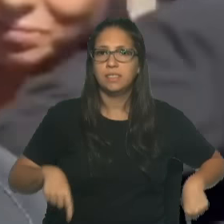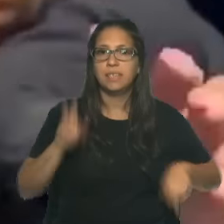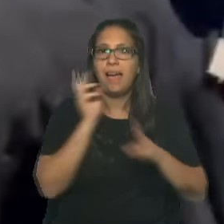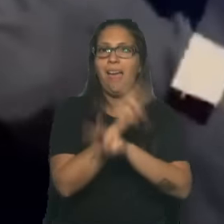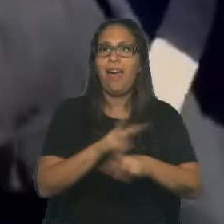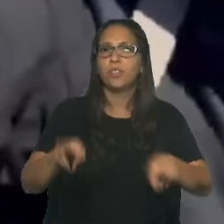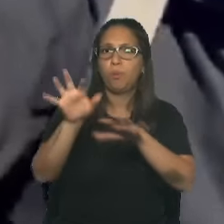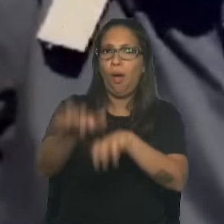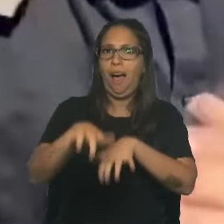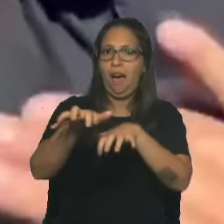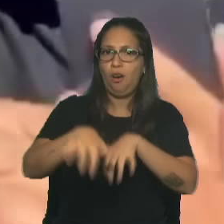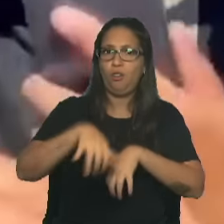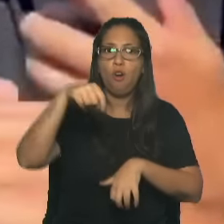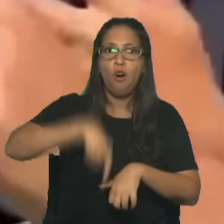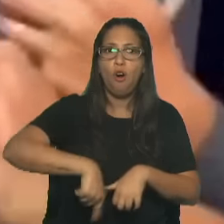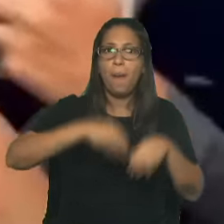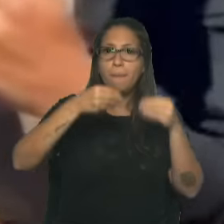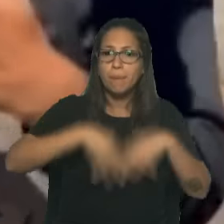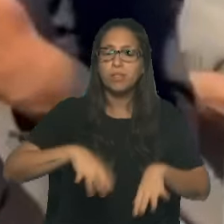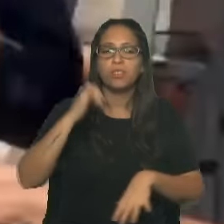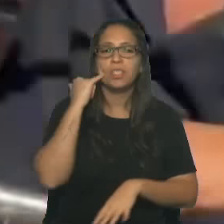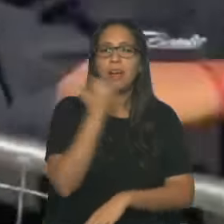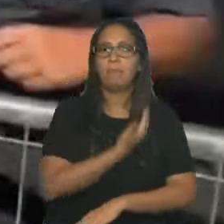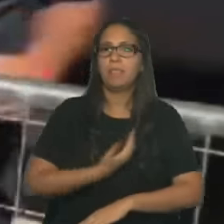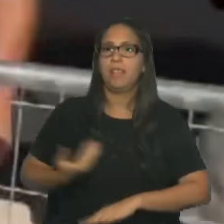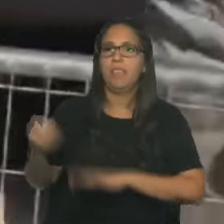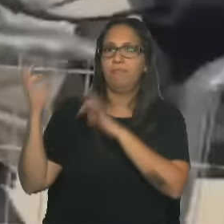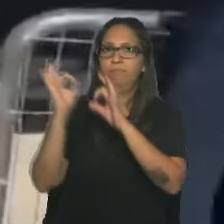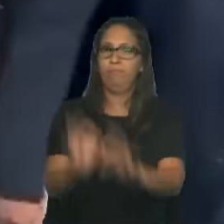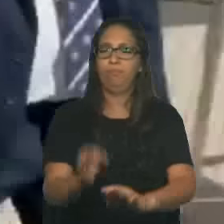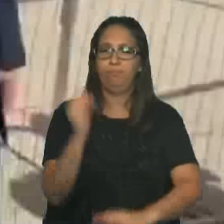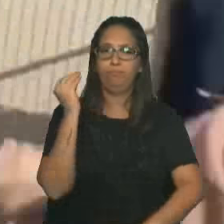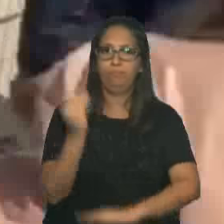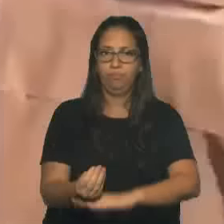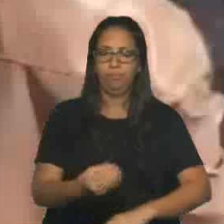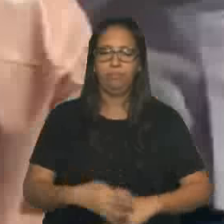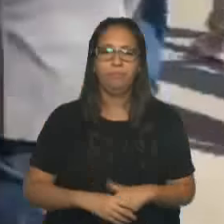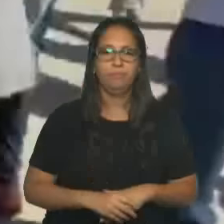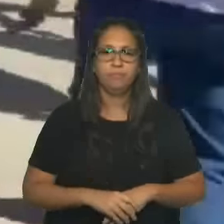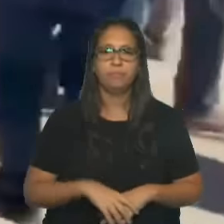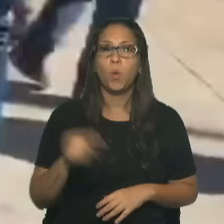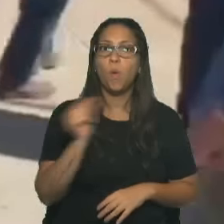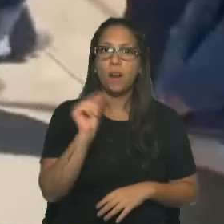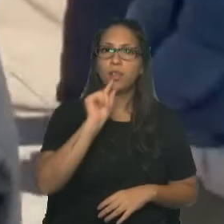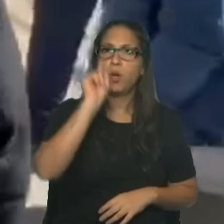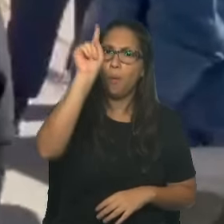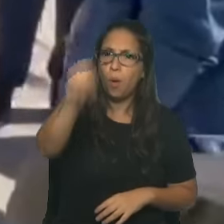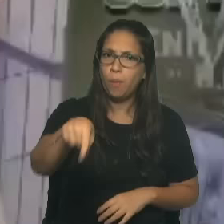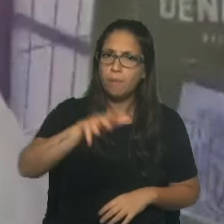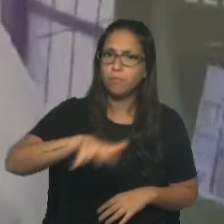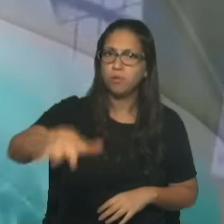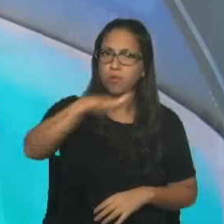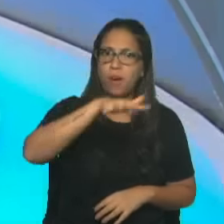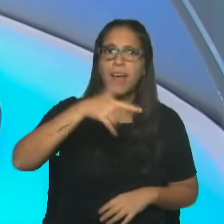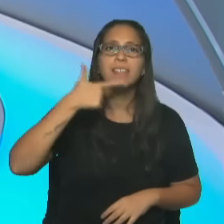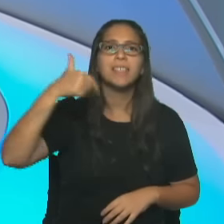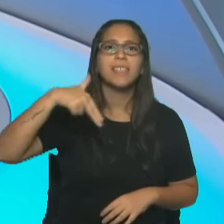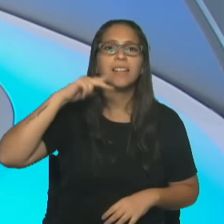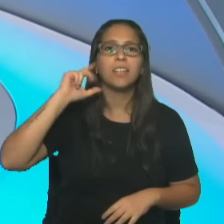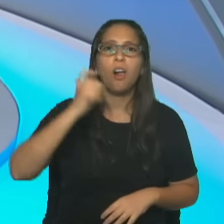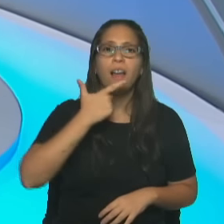comenzado hoy y ya cuenta con la presencia del presidente Javier Milei. Bueno, minutos vamos a estar volviendo allí a San Nicolás, a